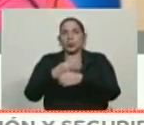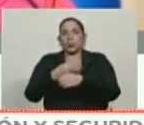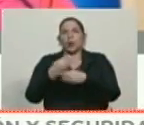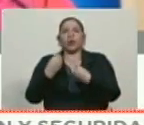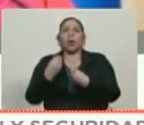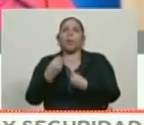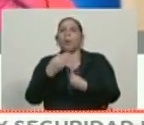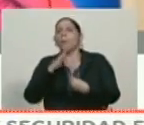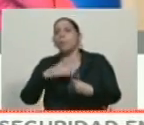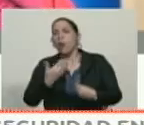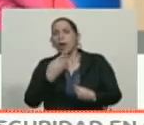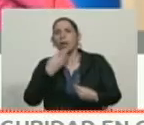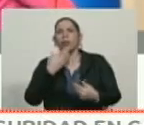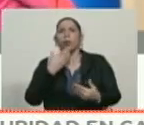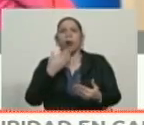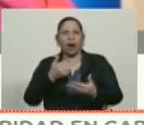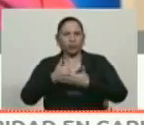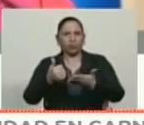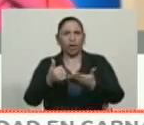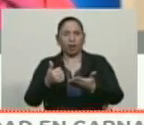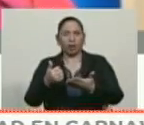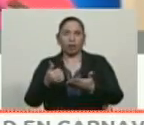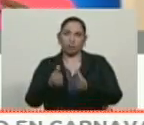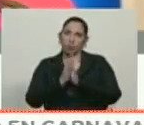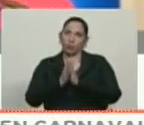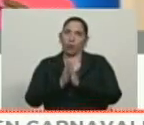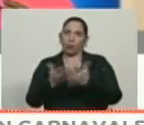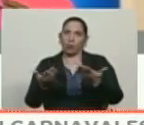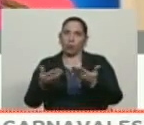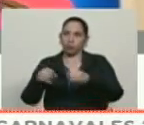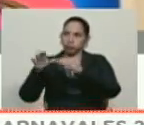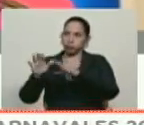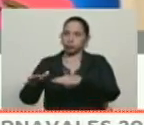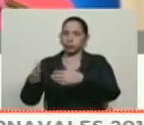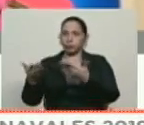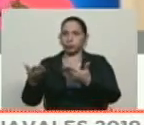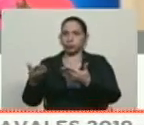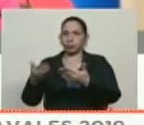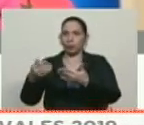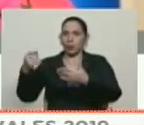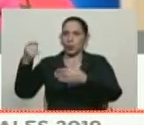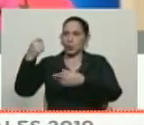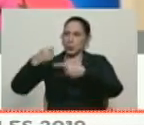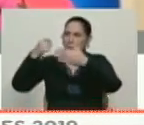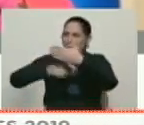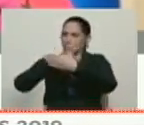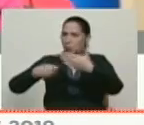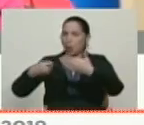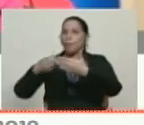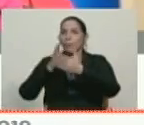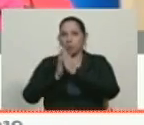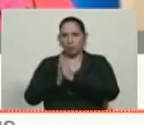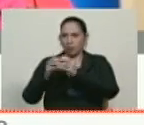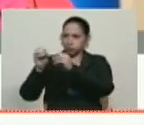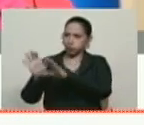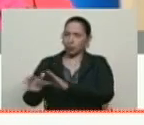puedo ayudar? Bueno, suelta la mano, hermano, levanta el bloqueo. No sigas violentando la legalidad internacional con